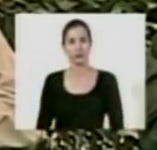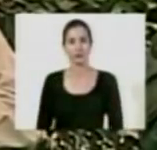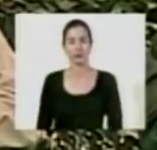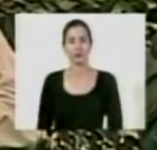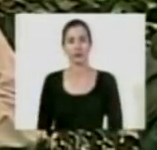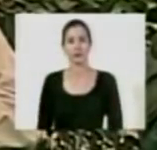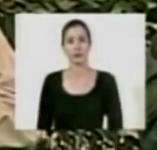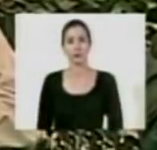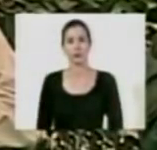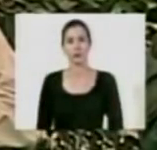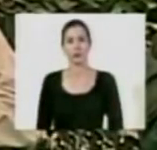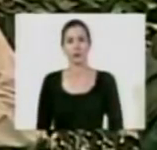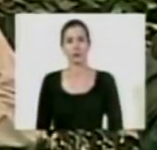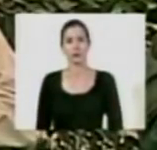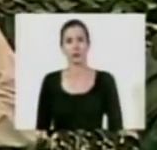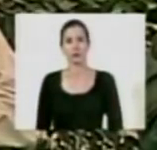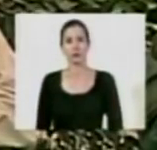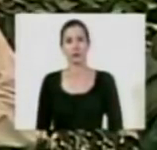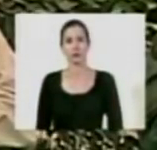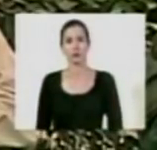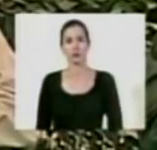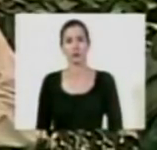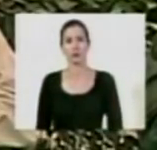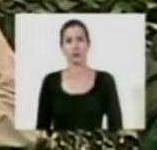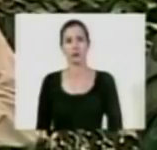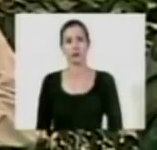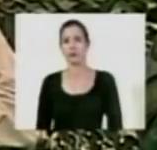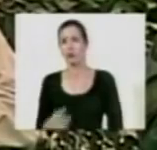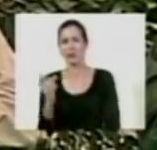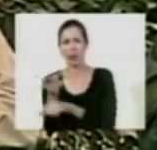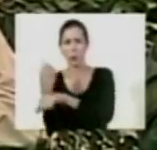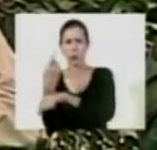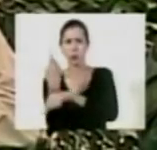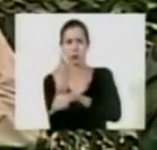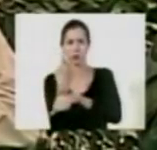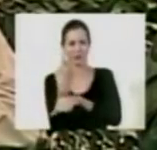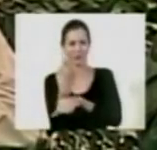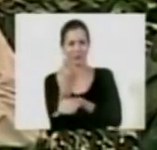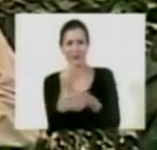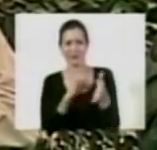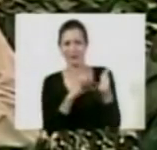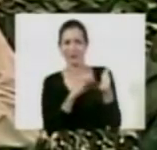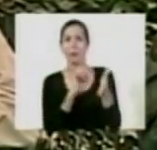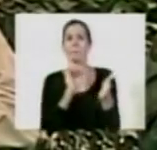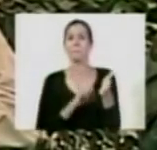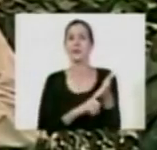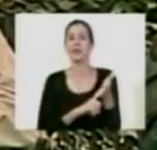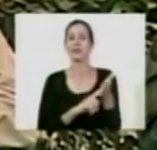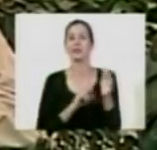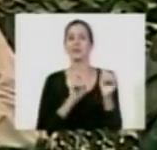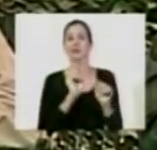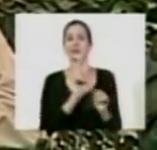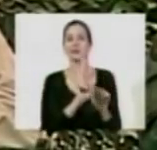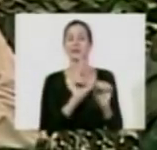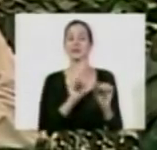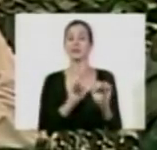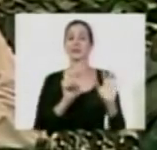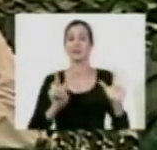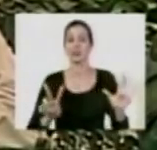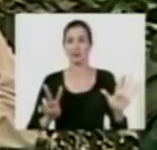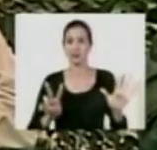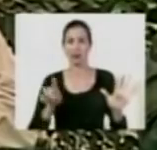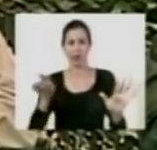que la búsqueda del helicóptero MiG-17 en Amazonas, en